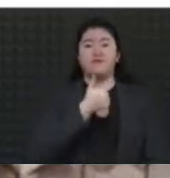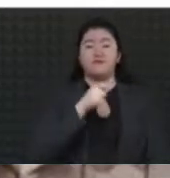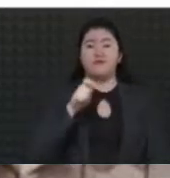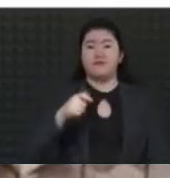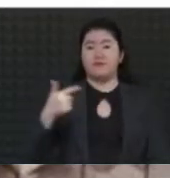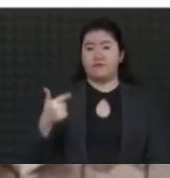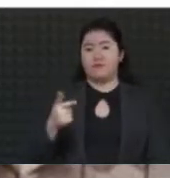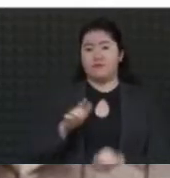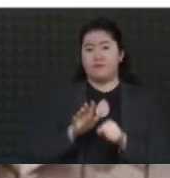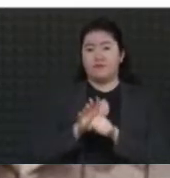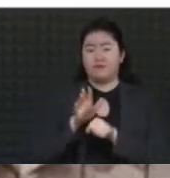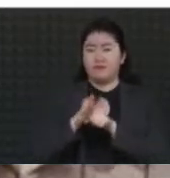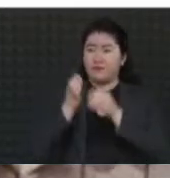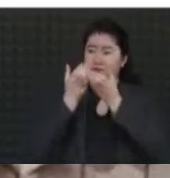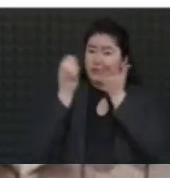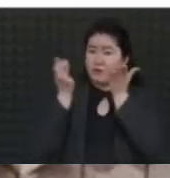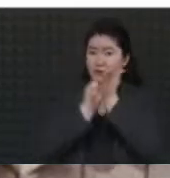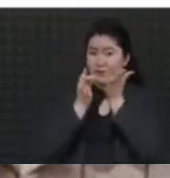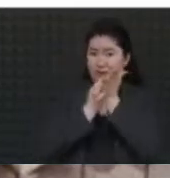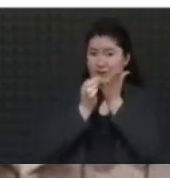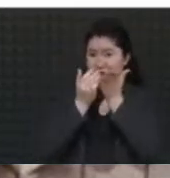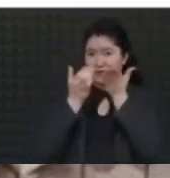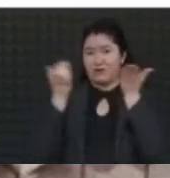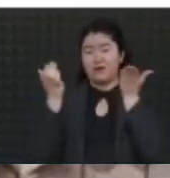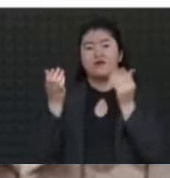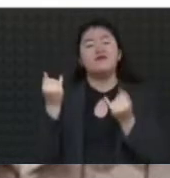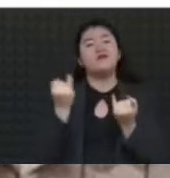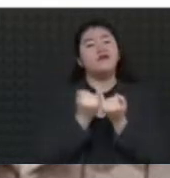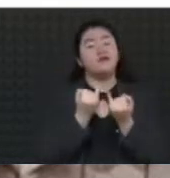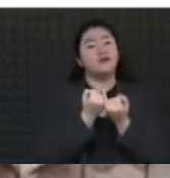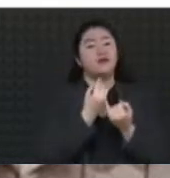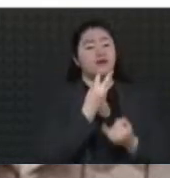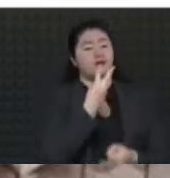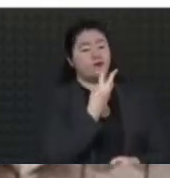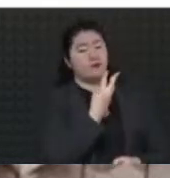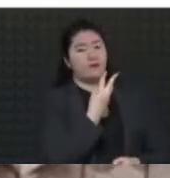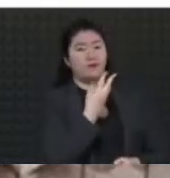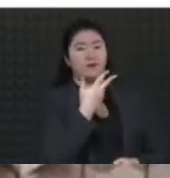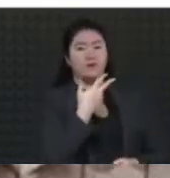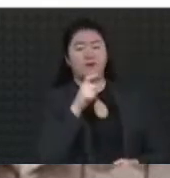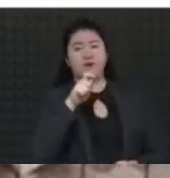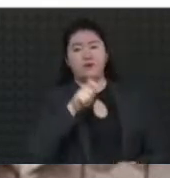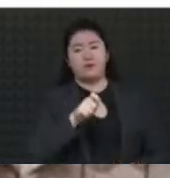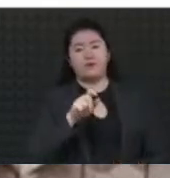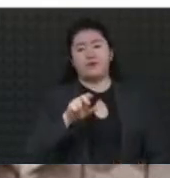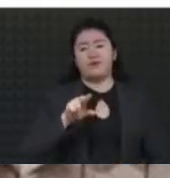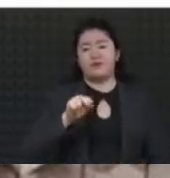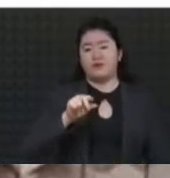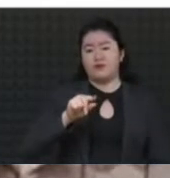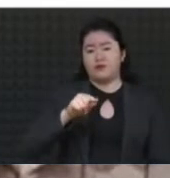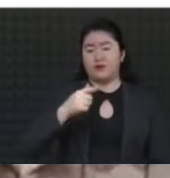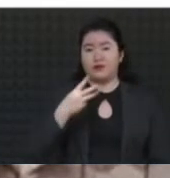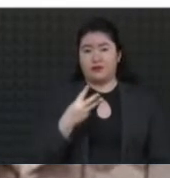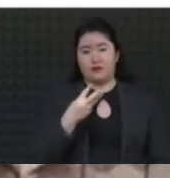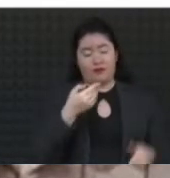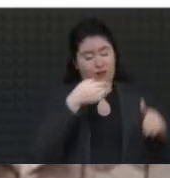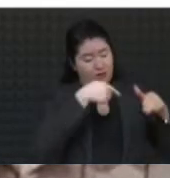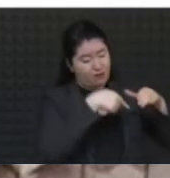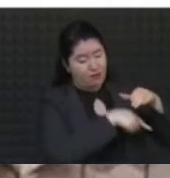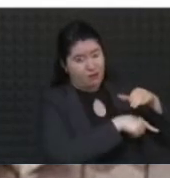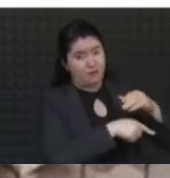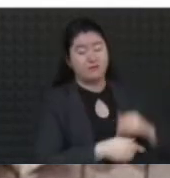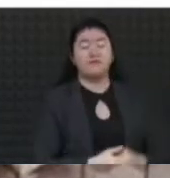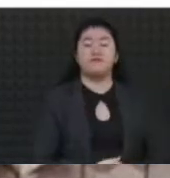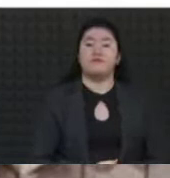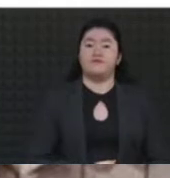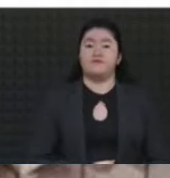6.7 son el tramo metálico y 11.83 el tramo subterráneo en túnel. Adelante.